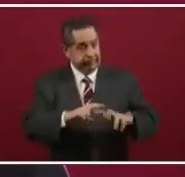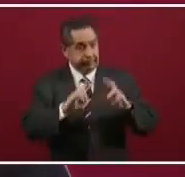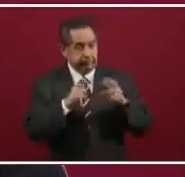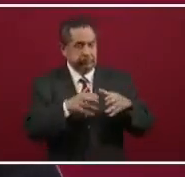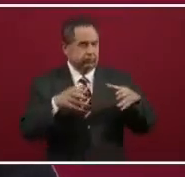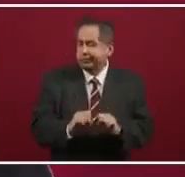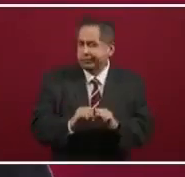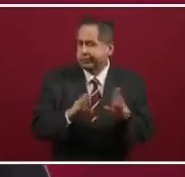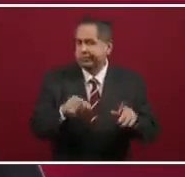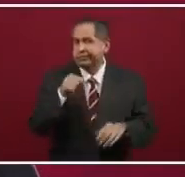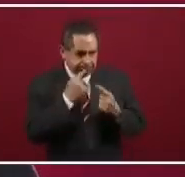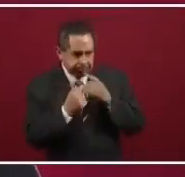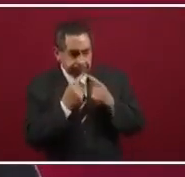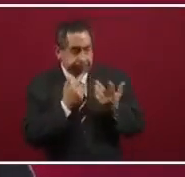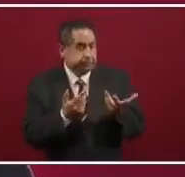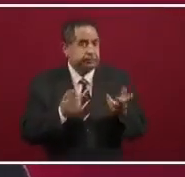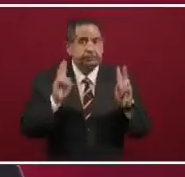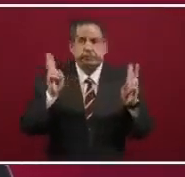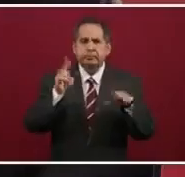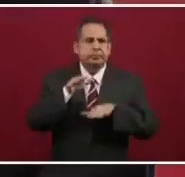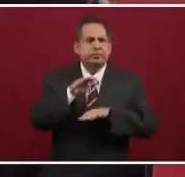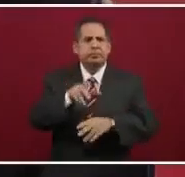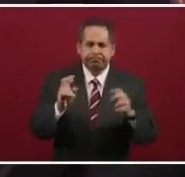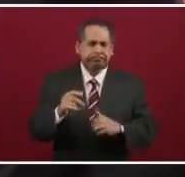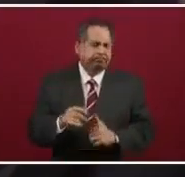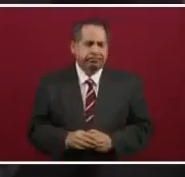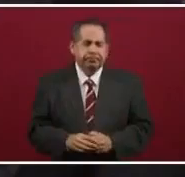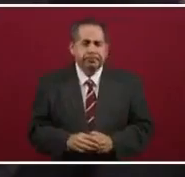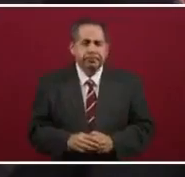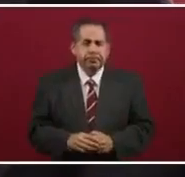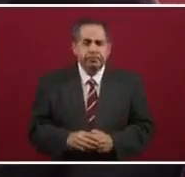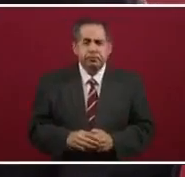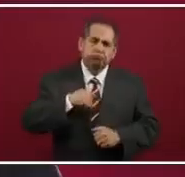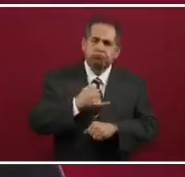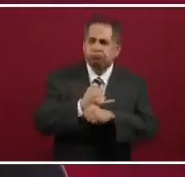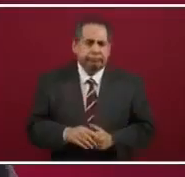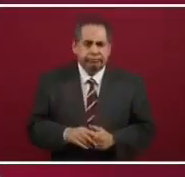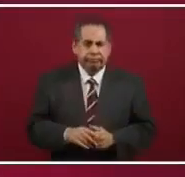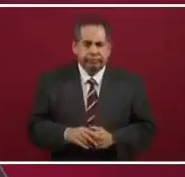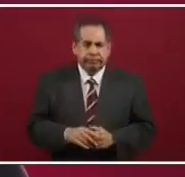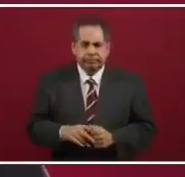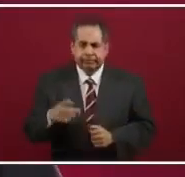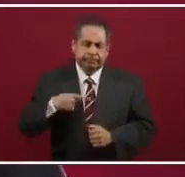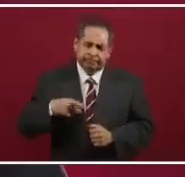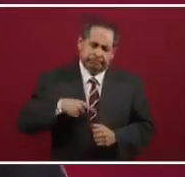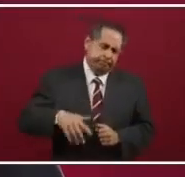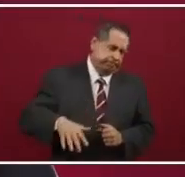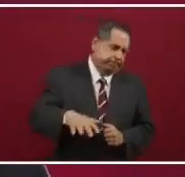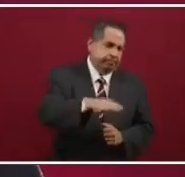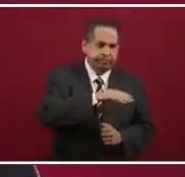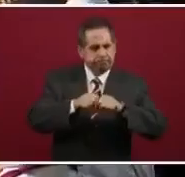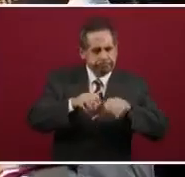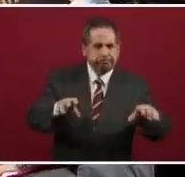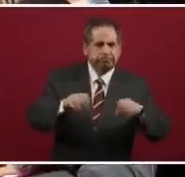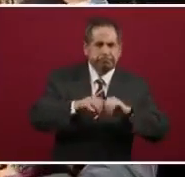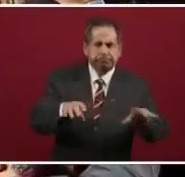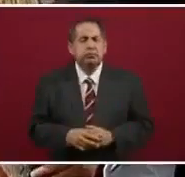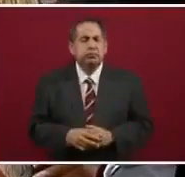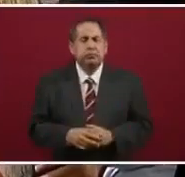reunión seguramente se va a tratar este tema. Vamos a informar a toda la gente de la